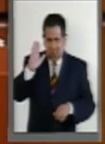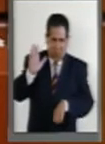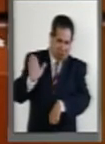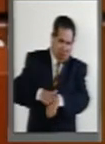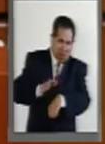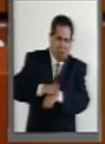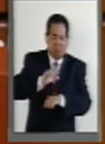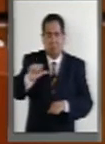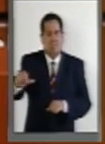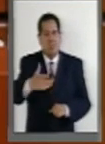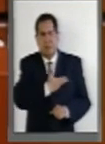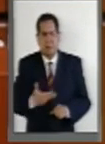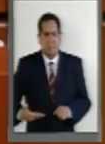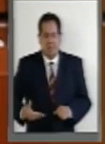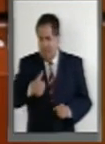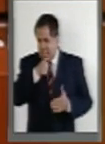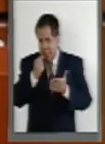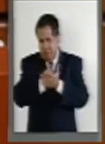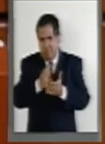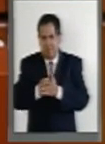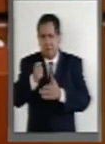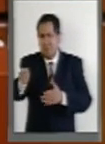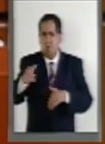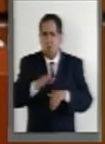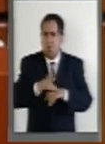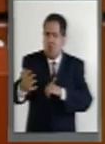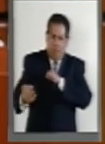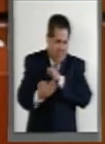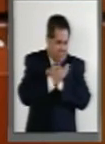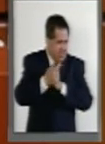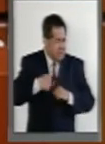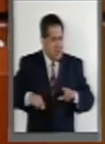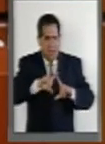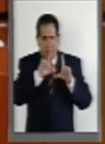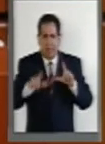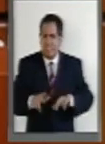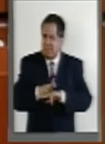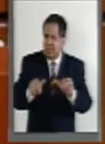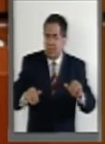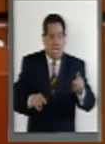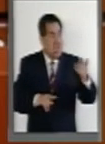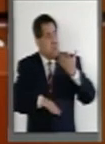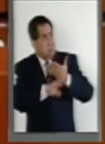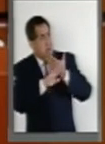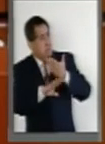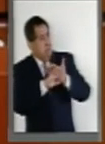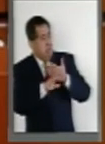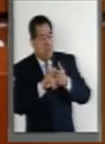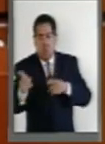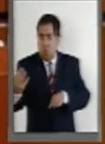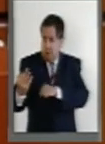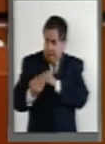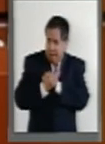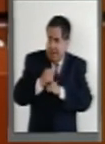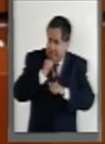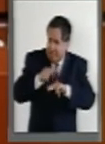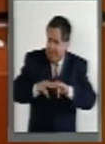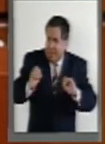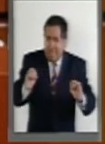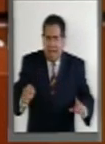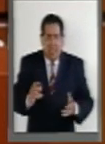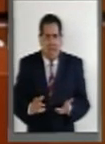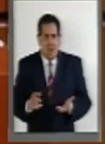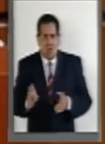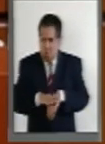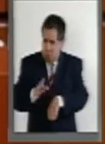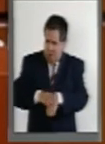del Ejecutivo Federal por la nula defensa del país ante los ataques de Donald Trump, al tiempo de exigirle a